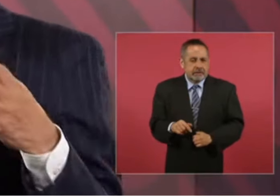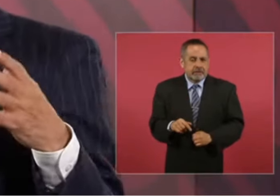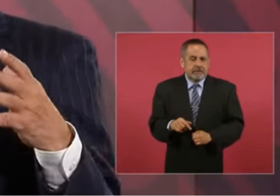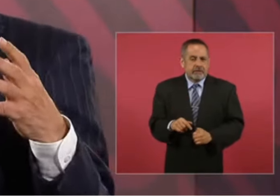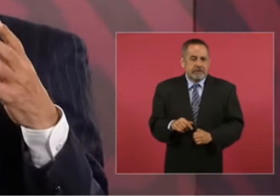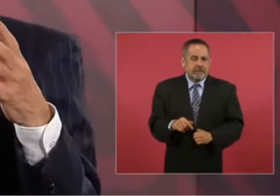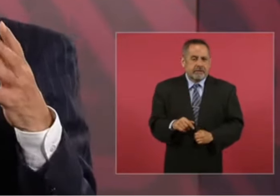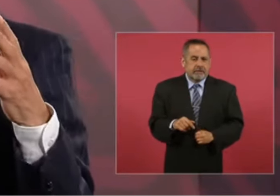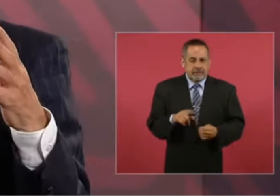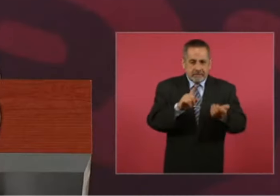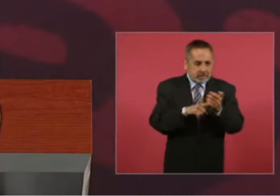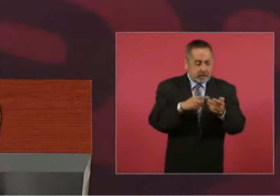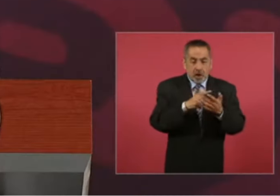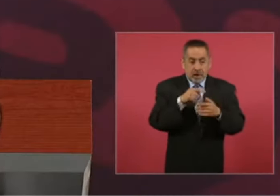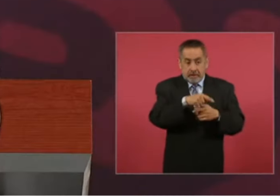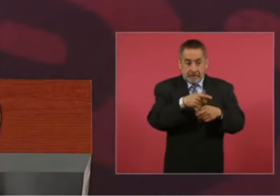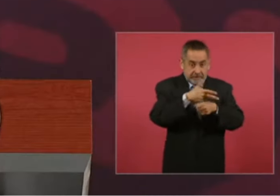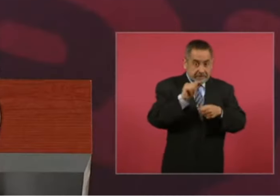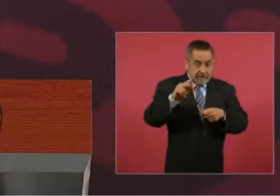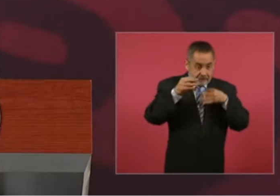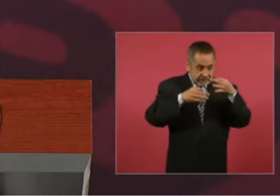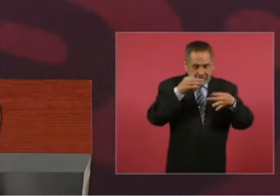Entonces, en el programa de Loret,